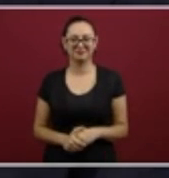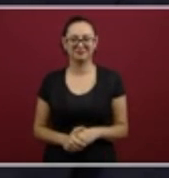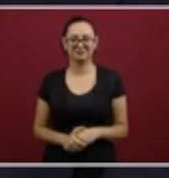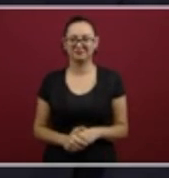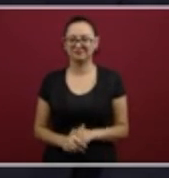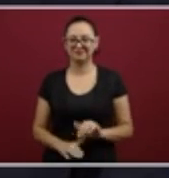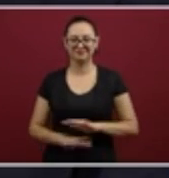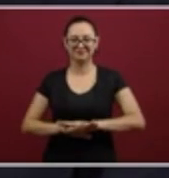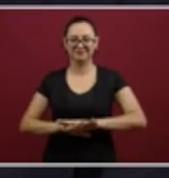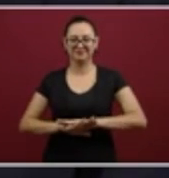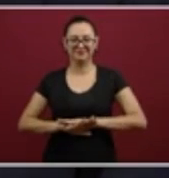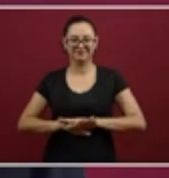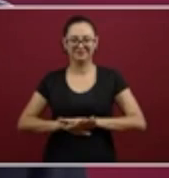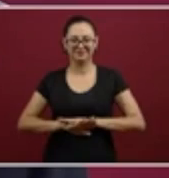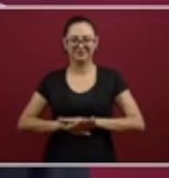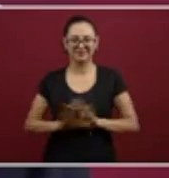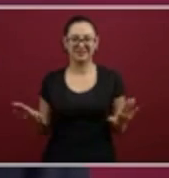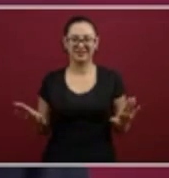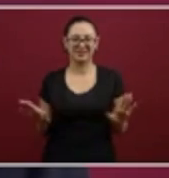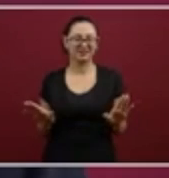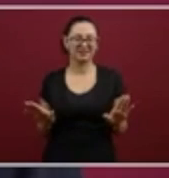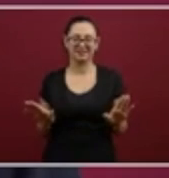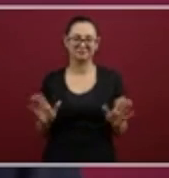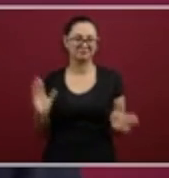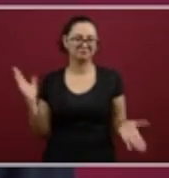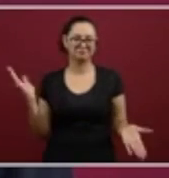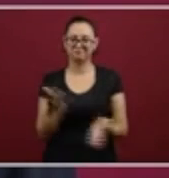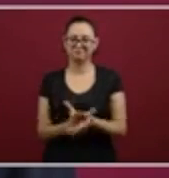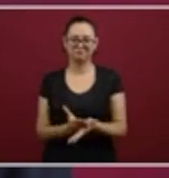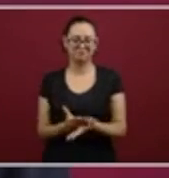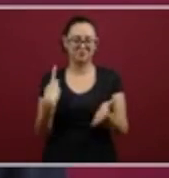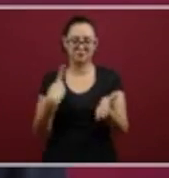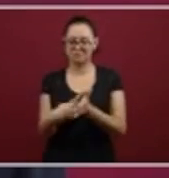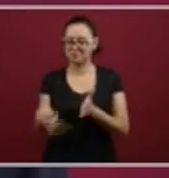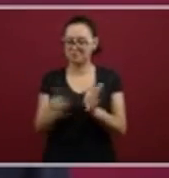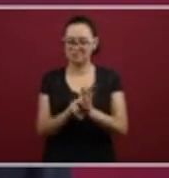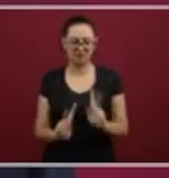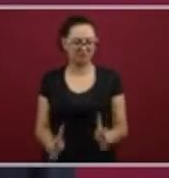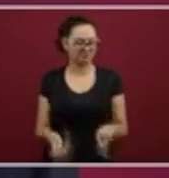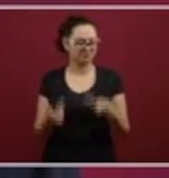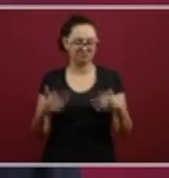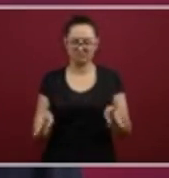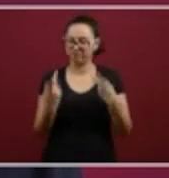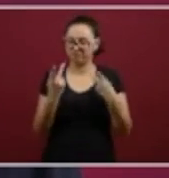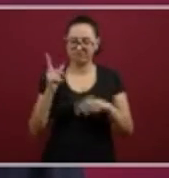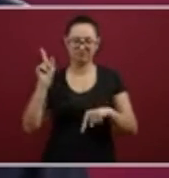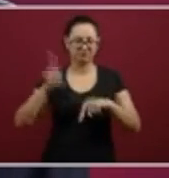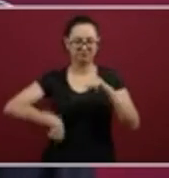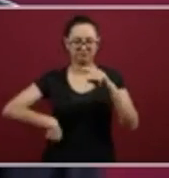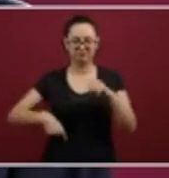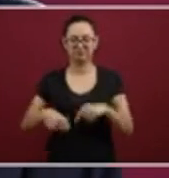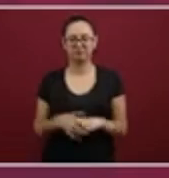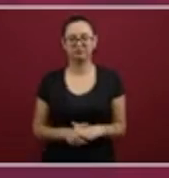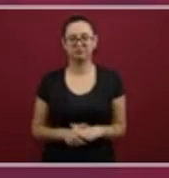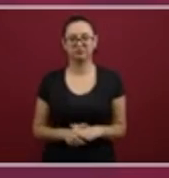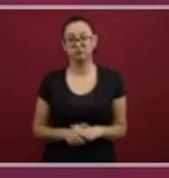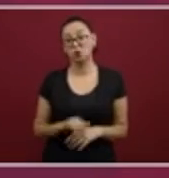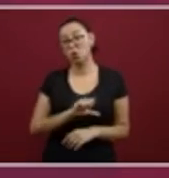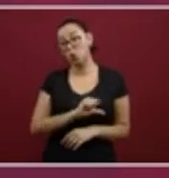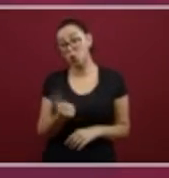Eso ya no, ya no hay venta de plazas. Lo otro,